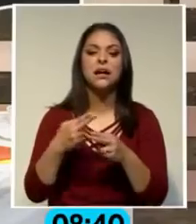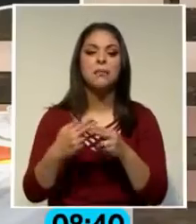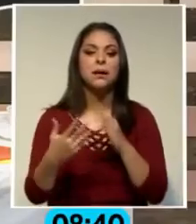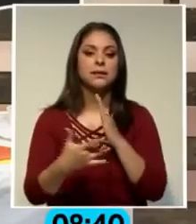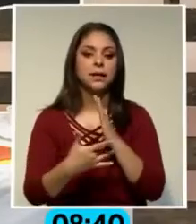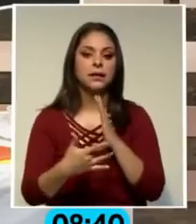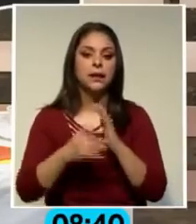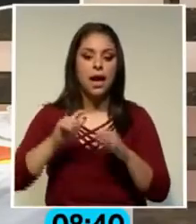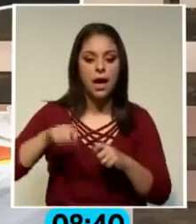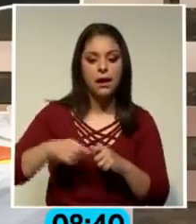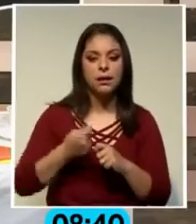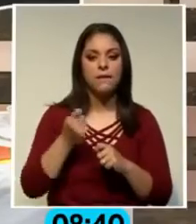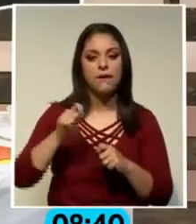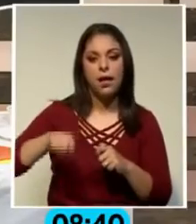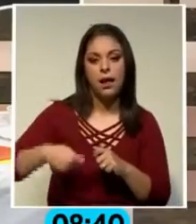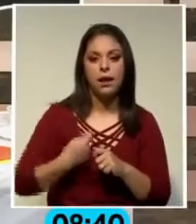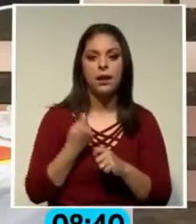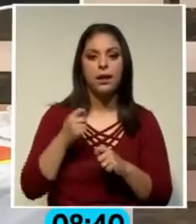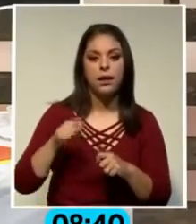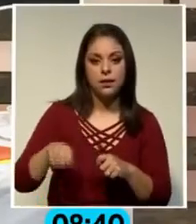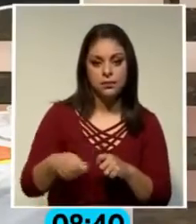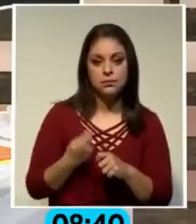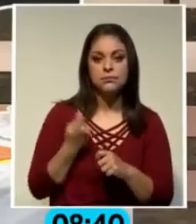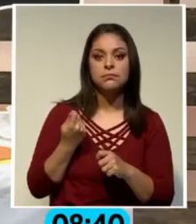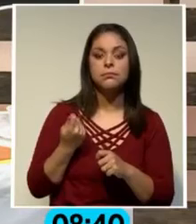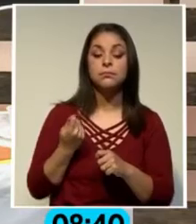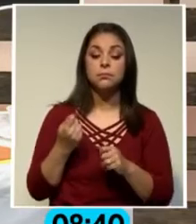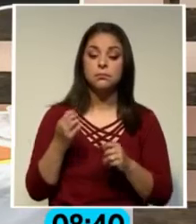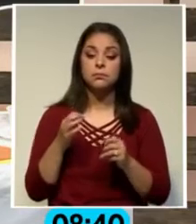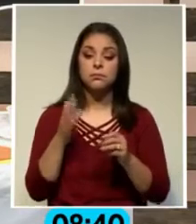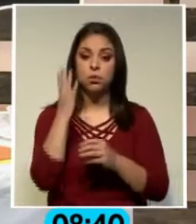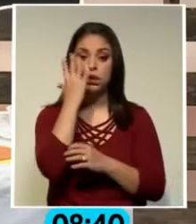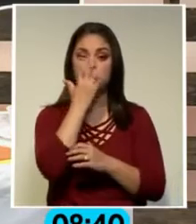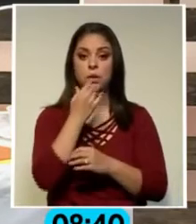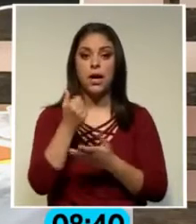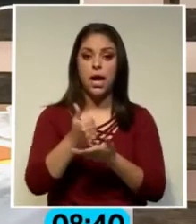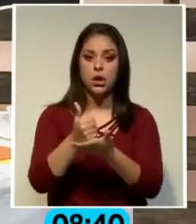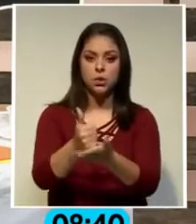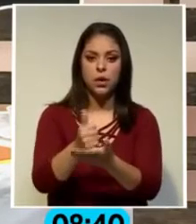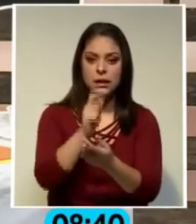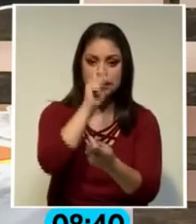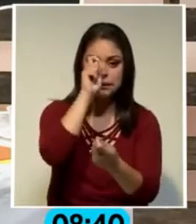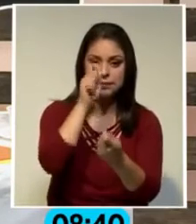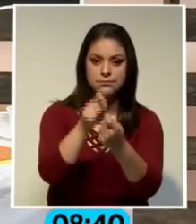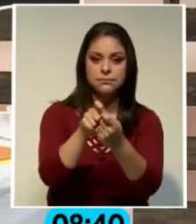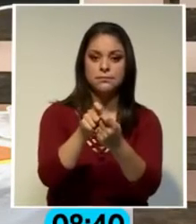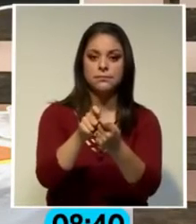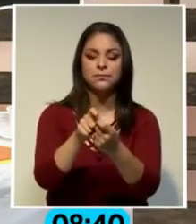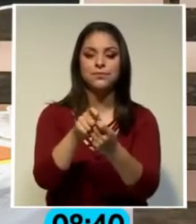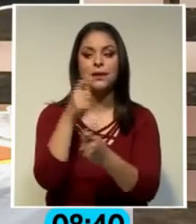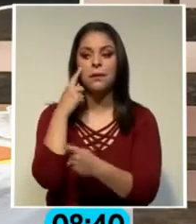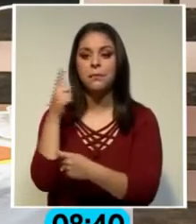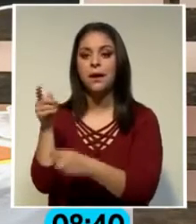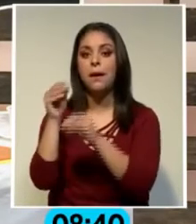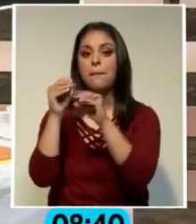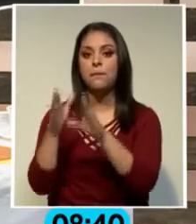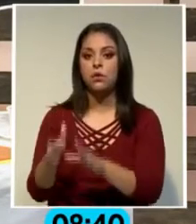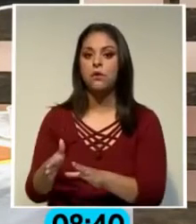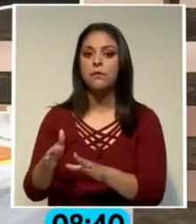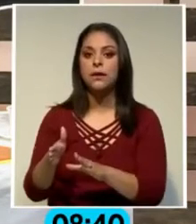Y enhebrar es muy bonito porque ayuda con la precisión. Entonces, vamos a ver. Vea que niña Leia está usando una